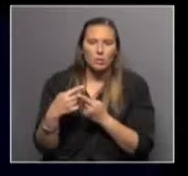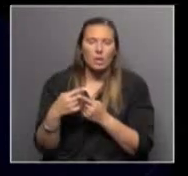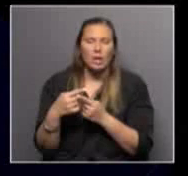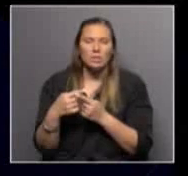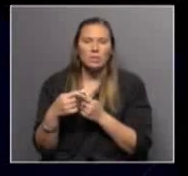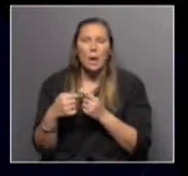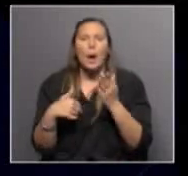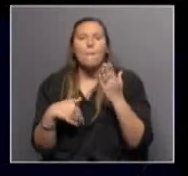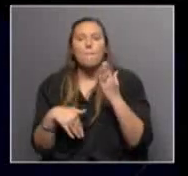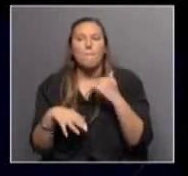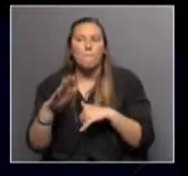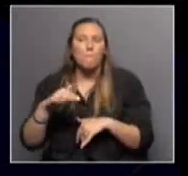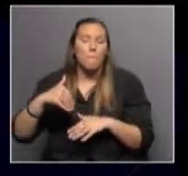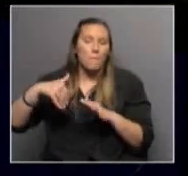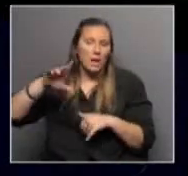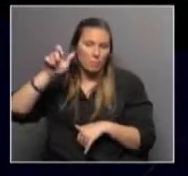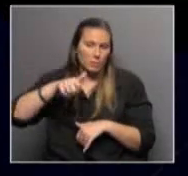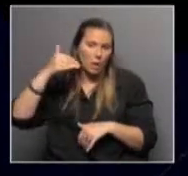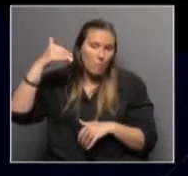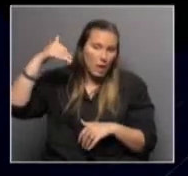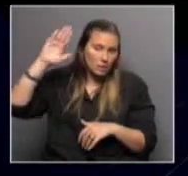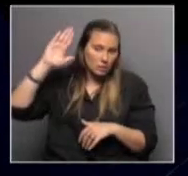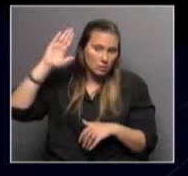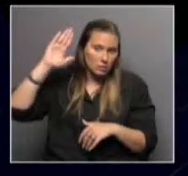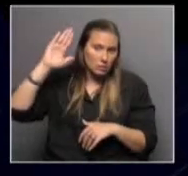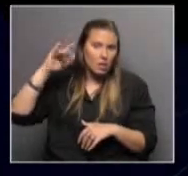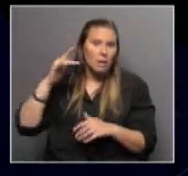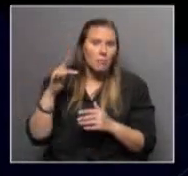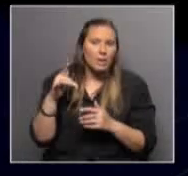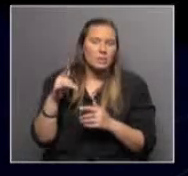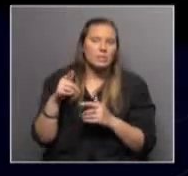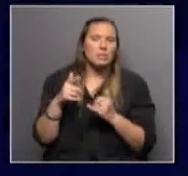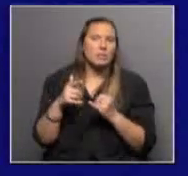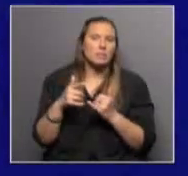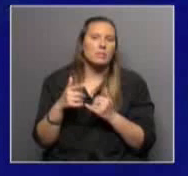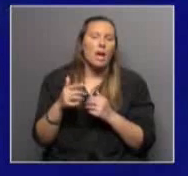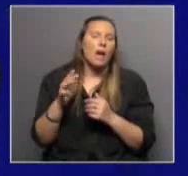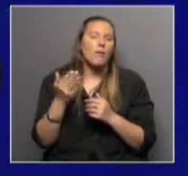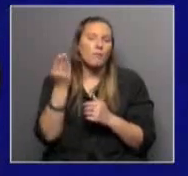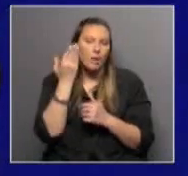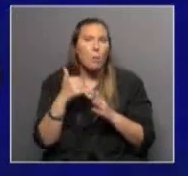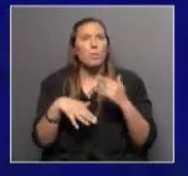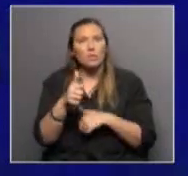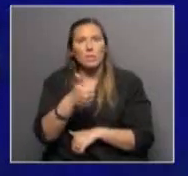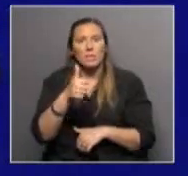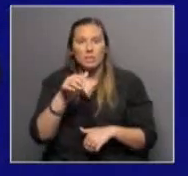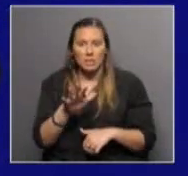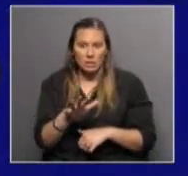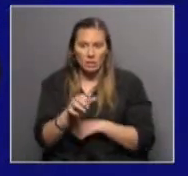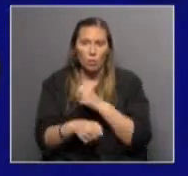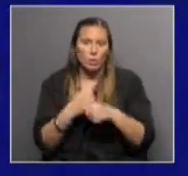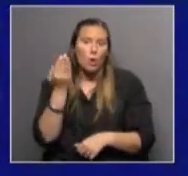a mayor edad más más cerca los días digamos o sea las mayores 65 tienden a usar